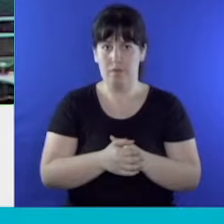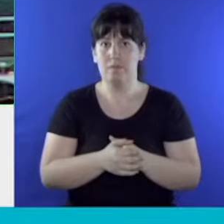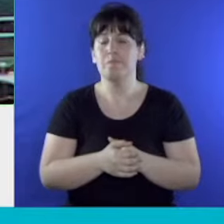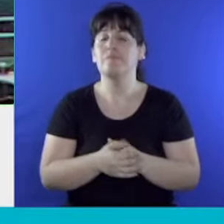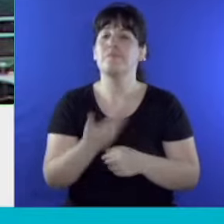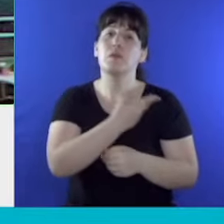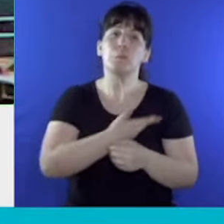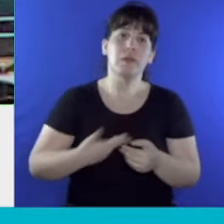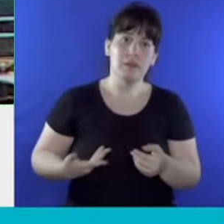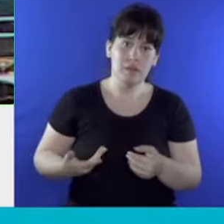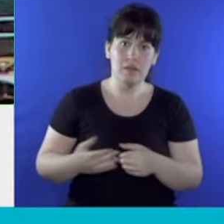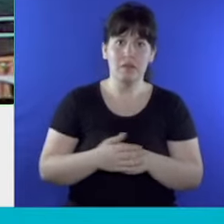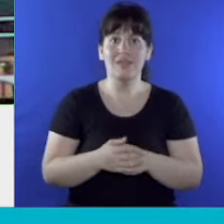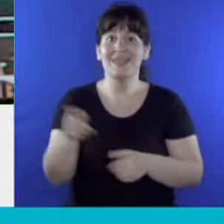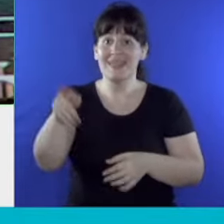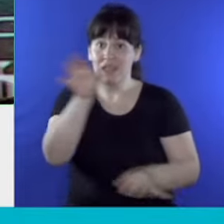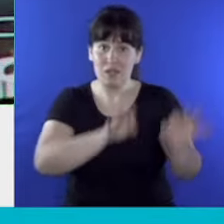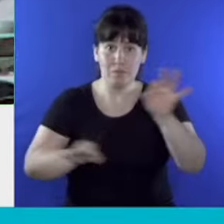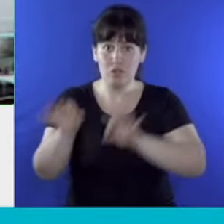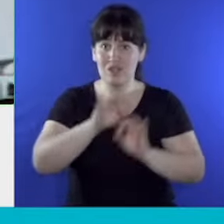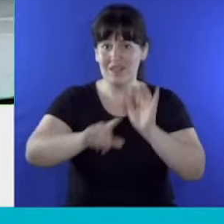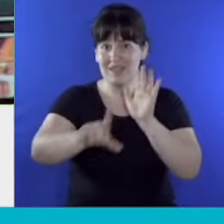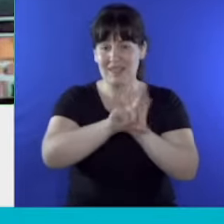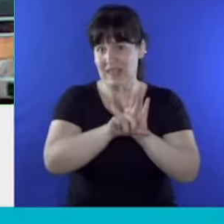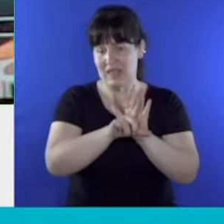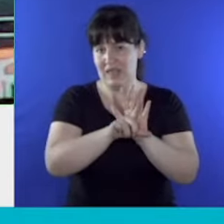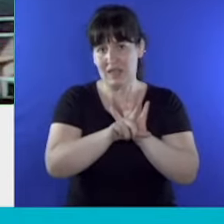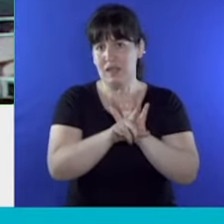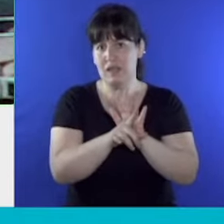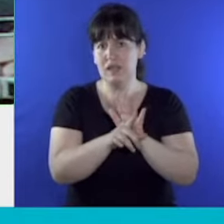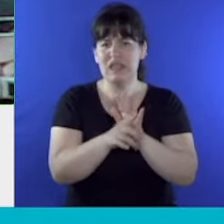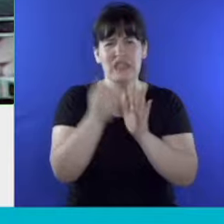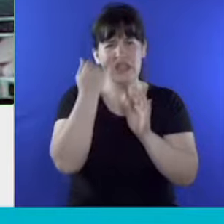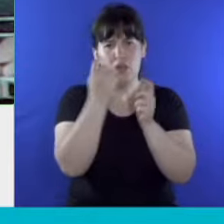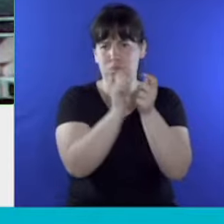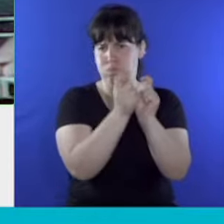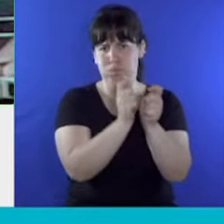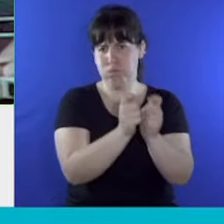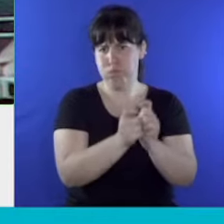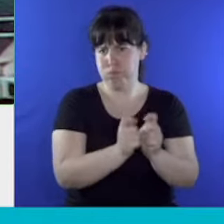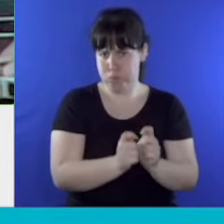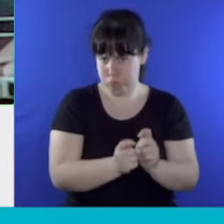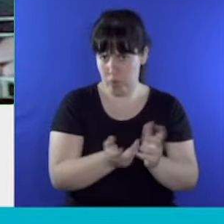Señor presidente, este proyecto de ley ha recibido modificaciones